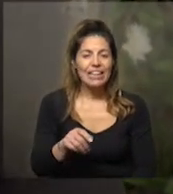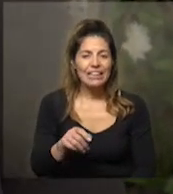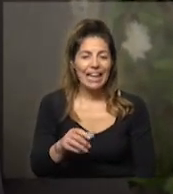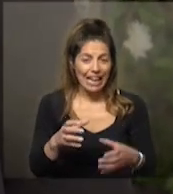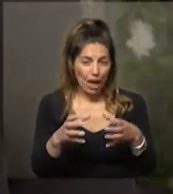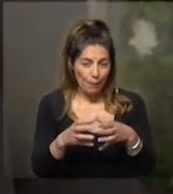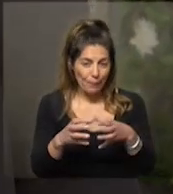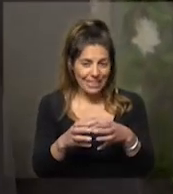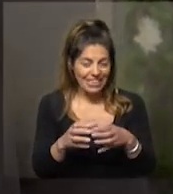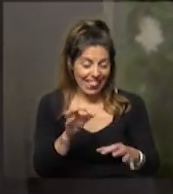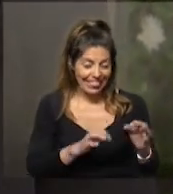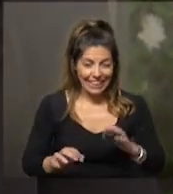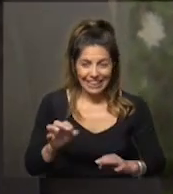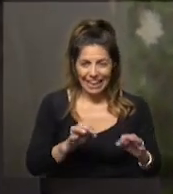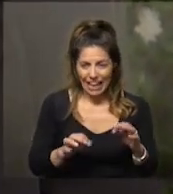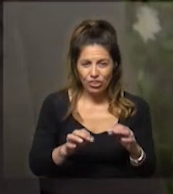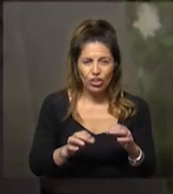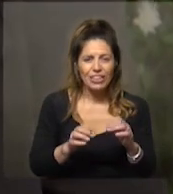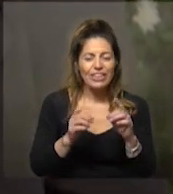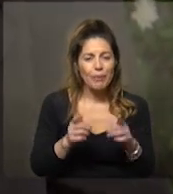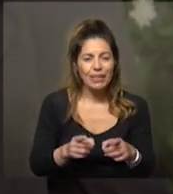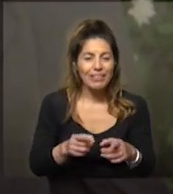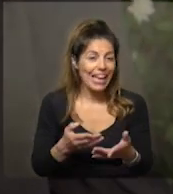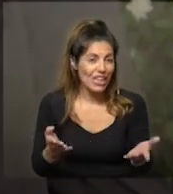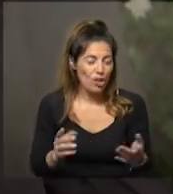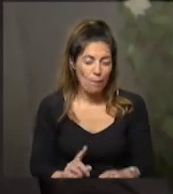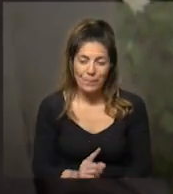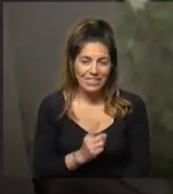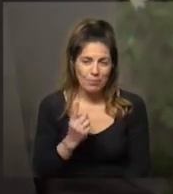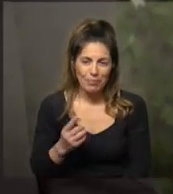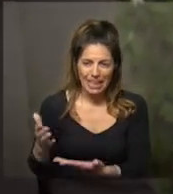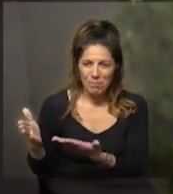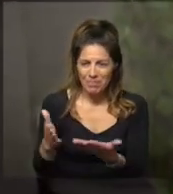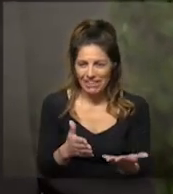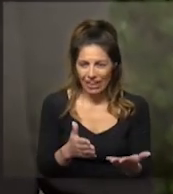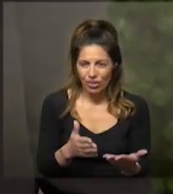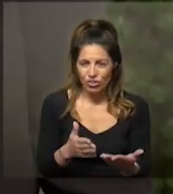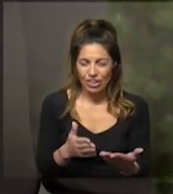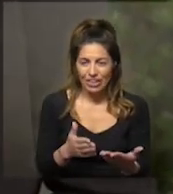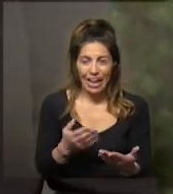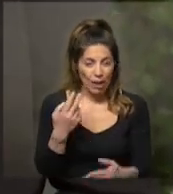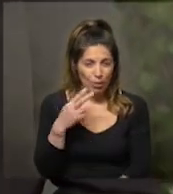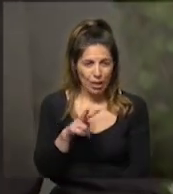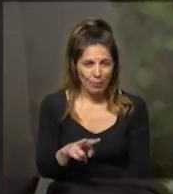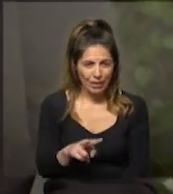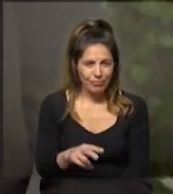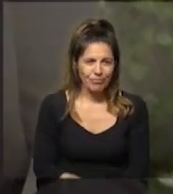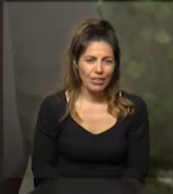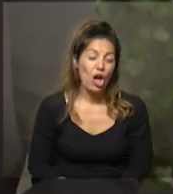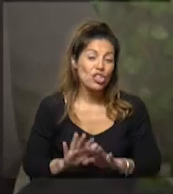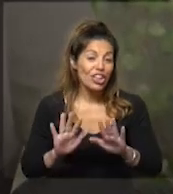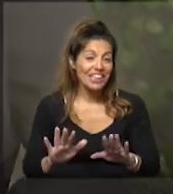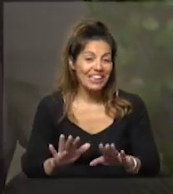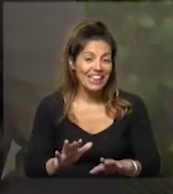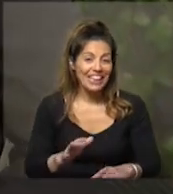teatro que venimos hace muchos años. Y bueno, eso, principalmente invitarlos a que formen parte. Yo te dejé hablar porque tiraste